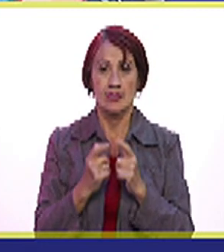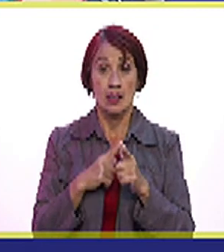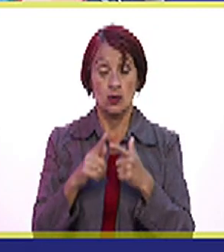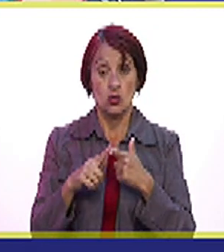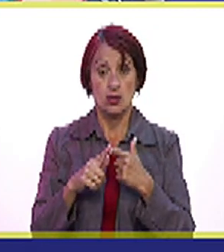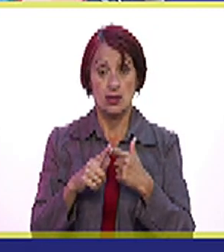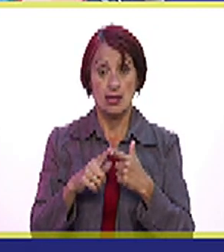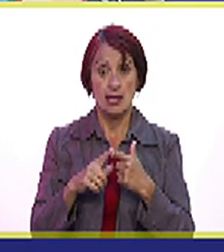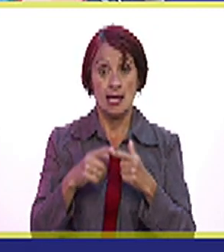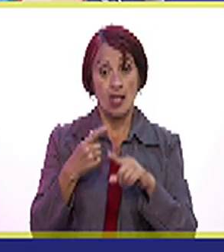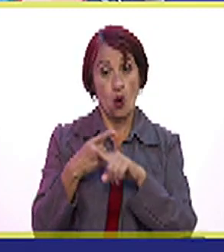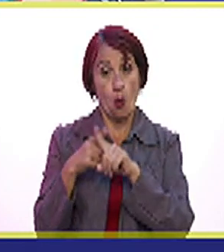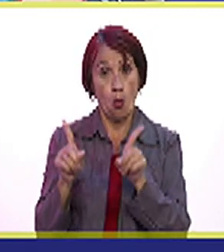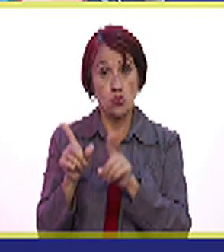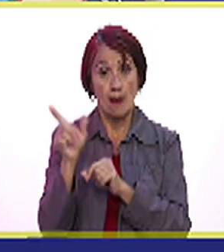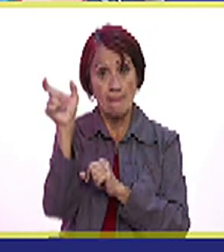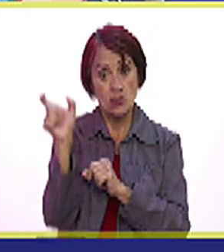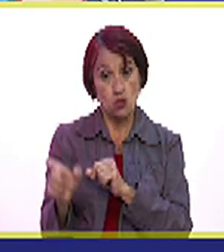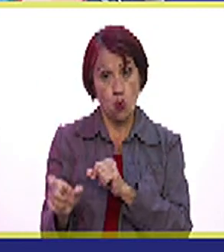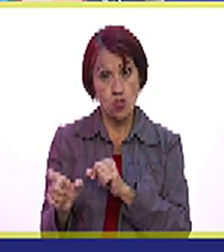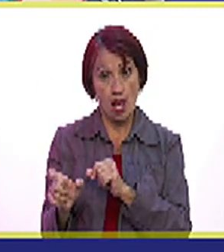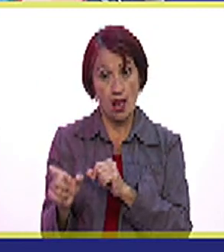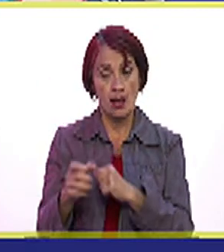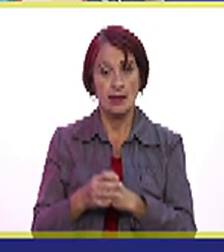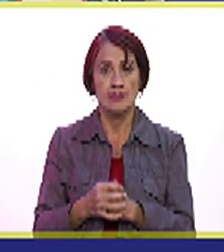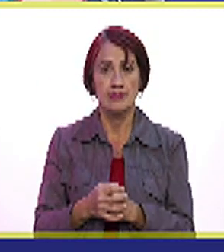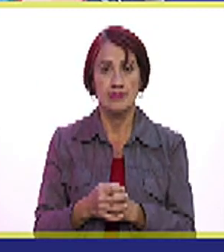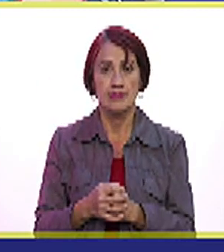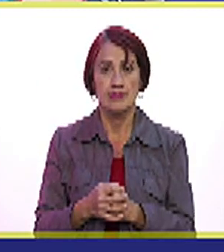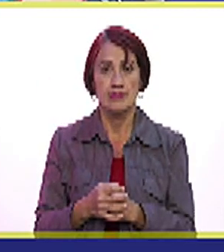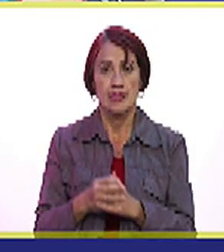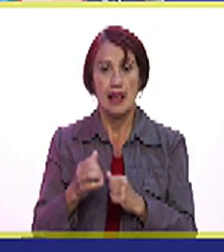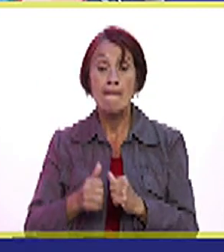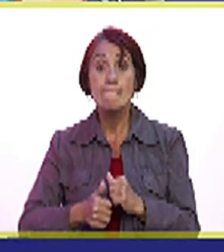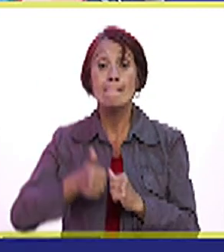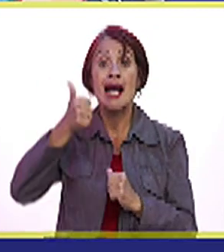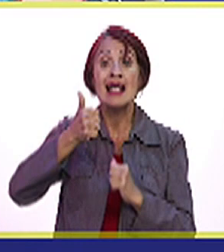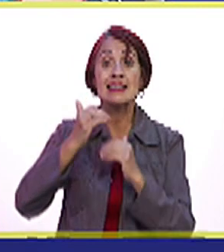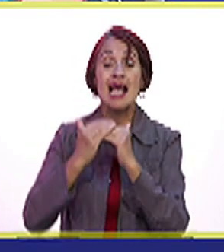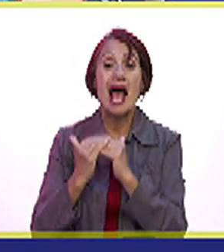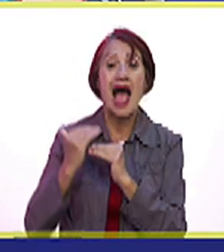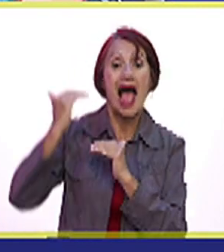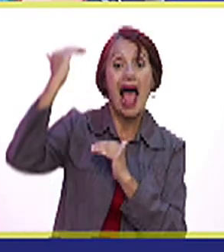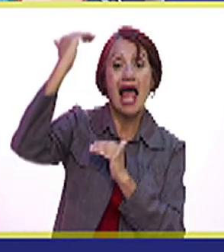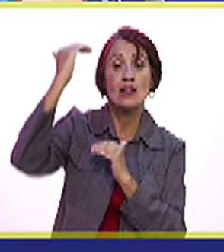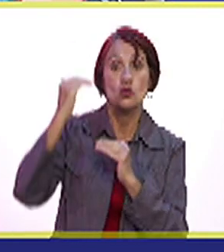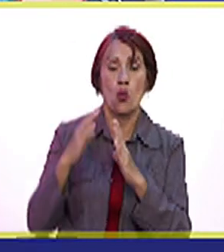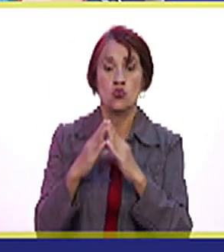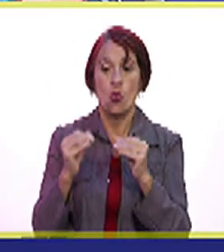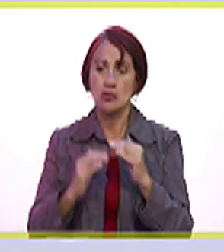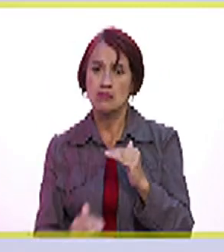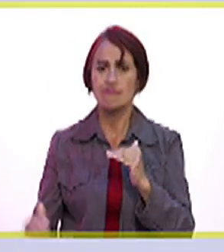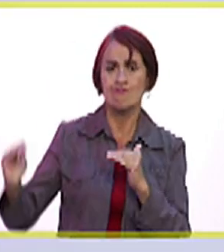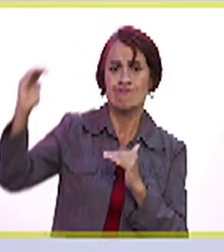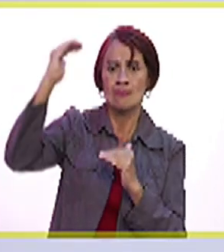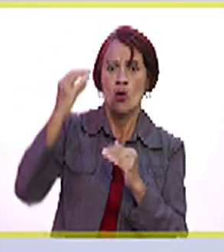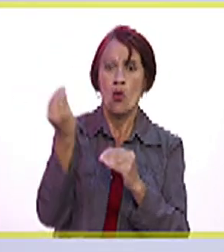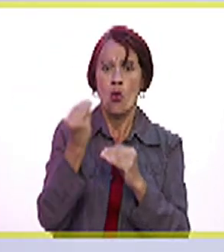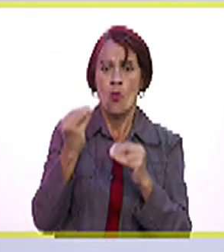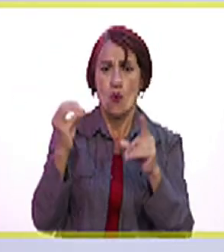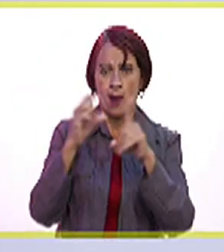tallest, esta es el más alto. ¿Okay? ¿Cómo se forman esas palabras?